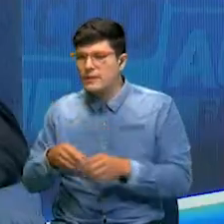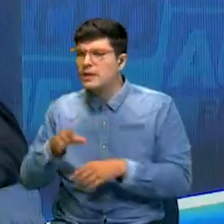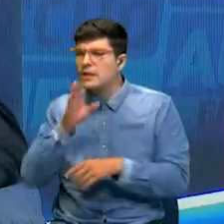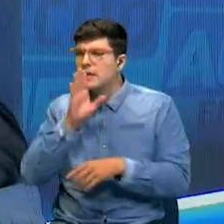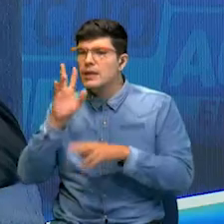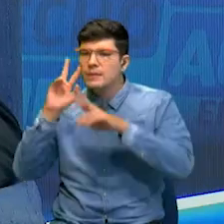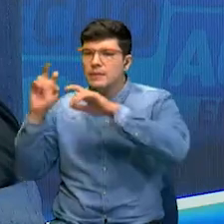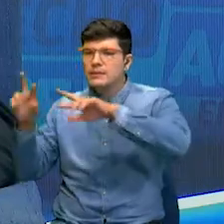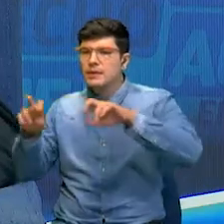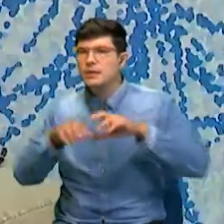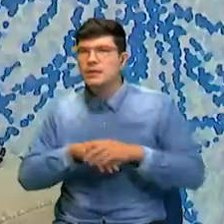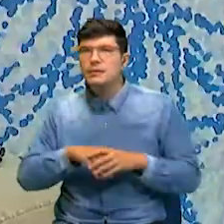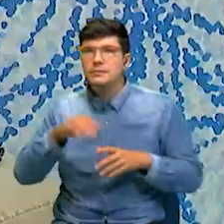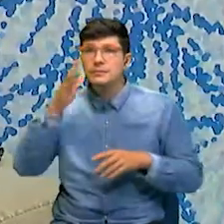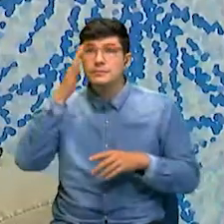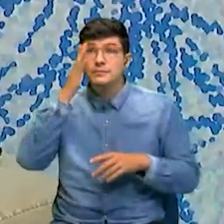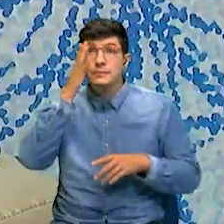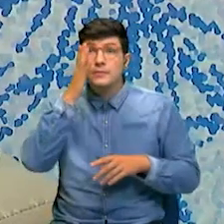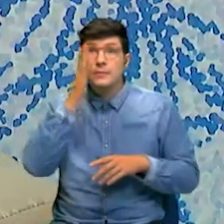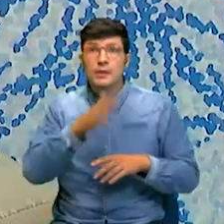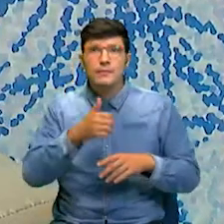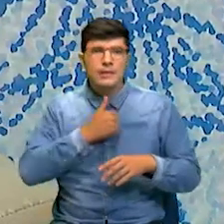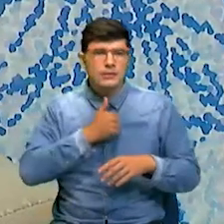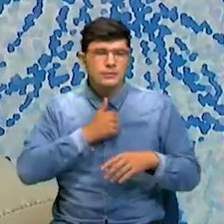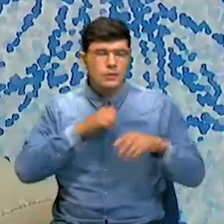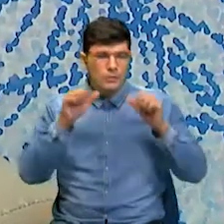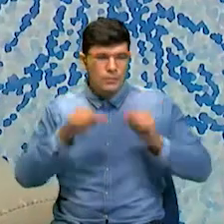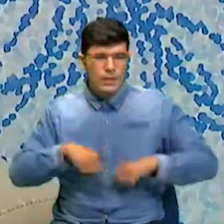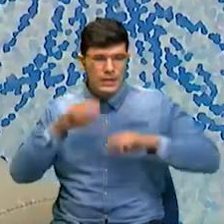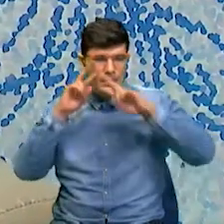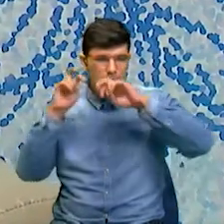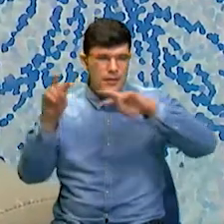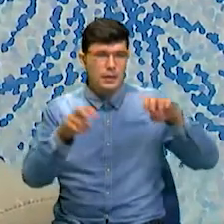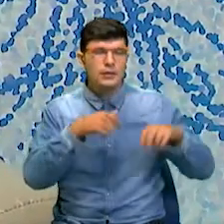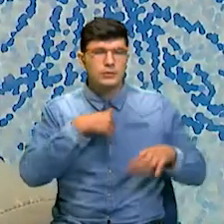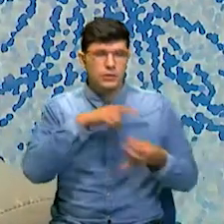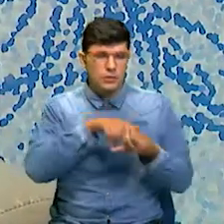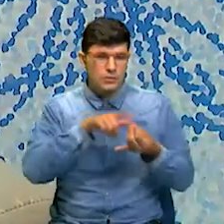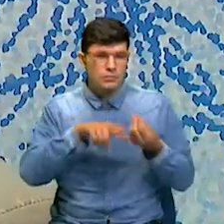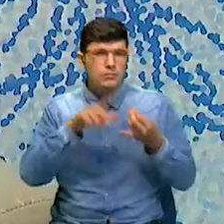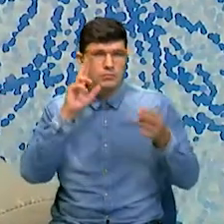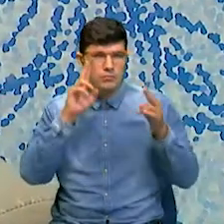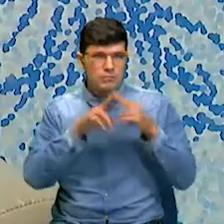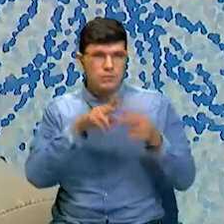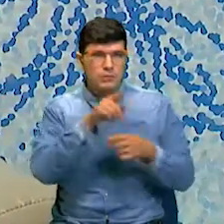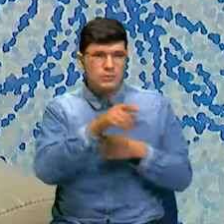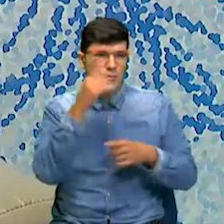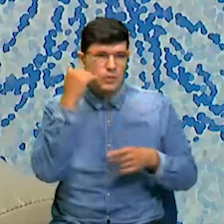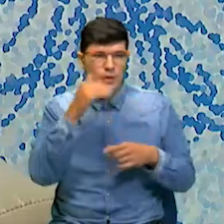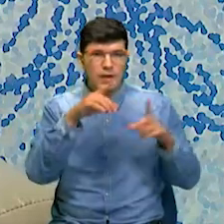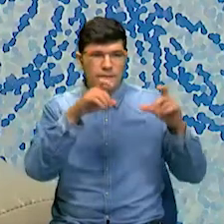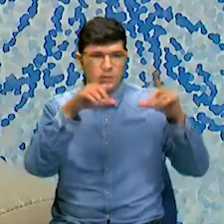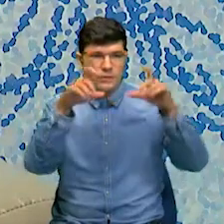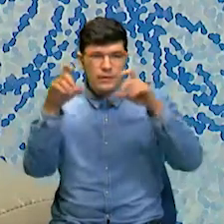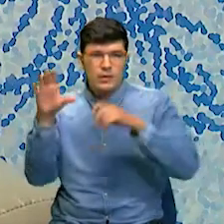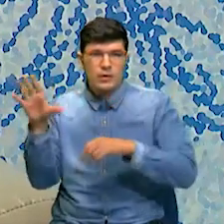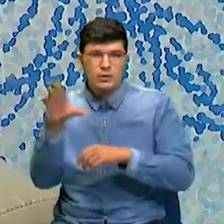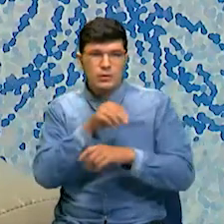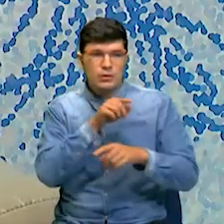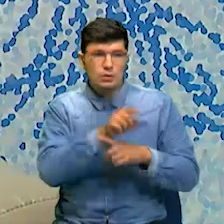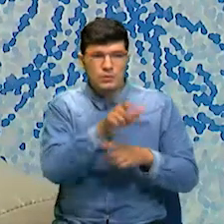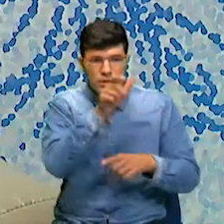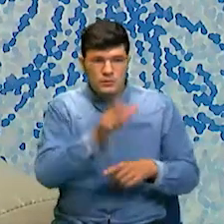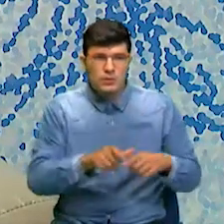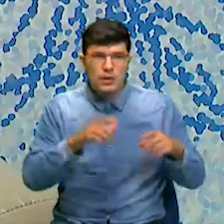investiga? Es que eso lo puede investigar uno sí. Puede tomar, yo conozco un caso de una señora que tomó fotos de todo lo que el señor publicaba